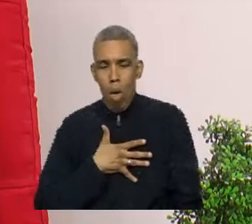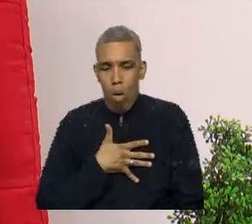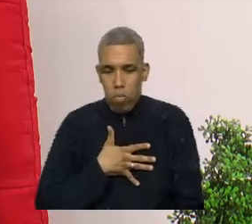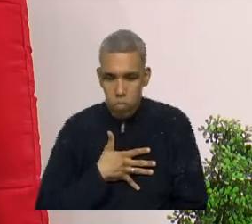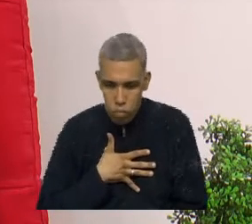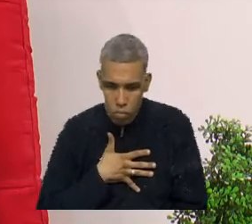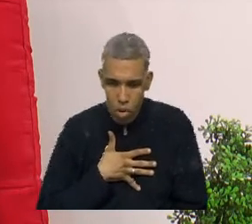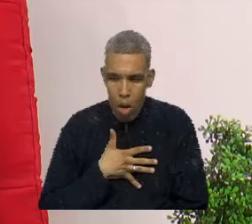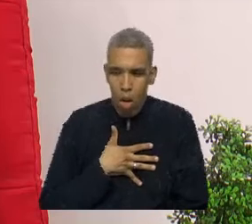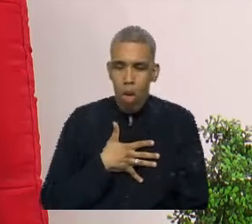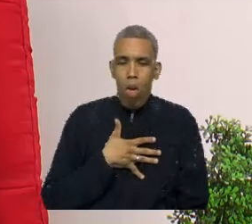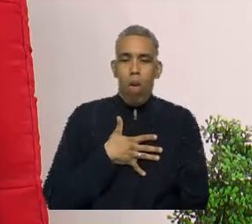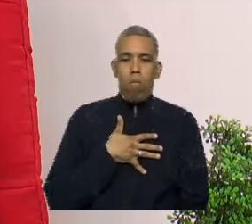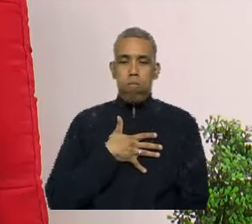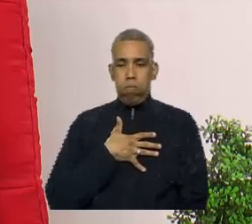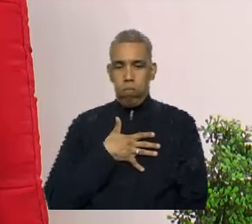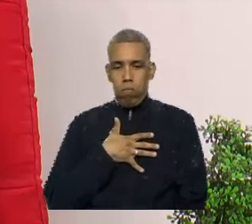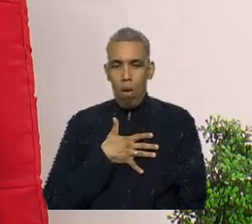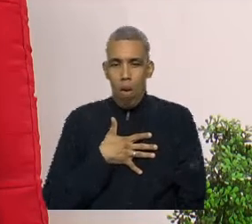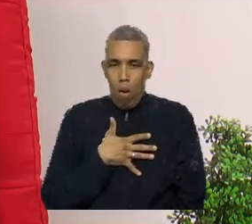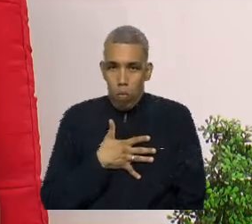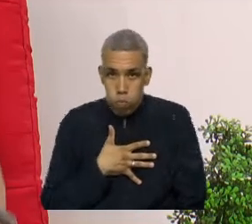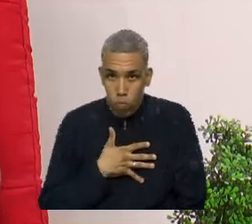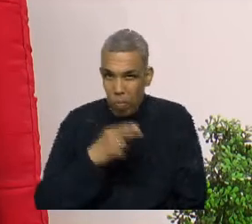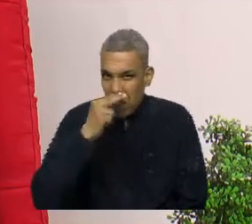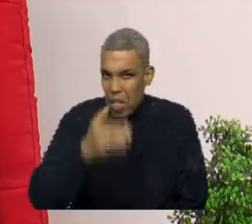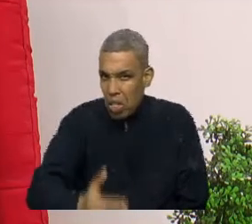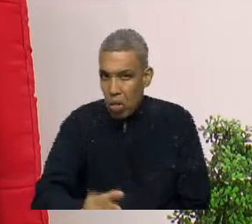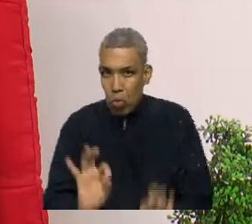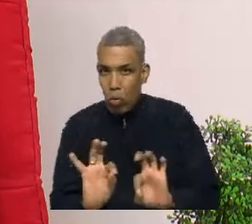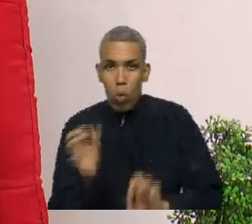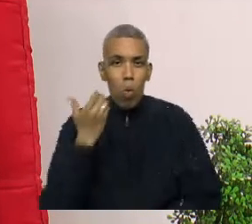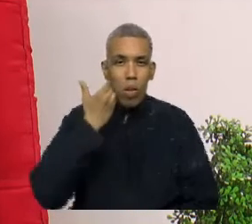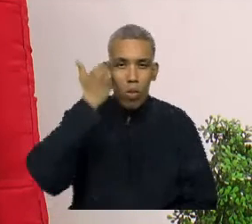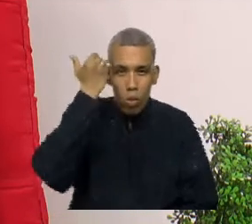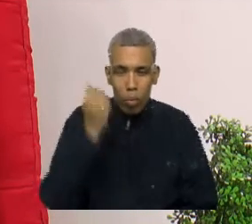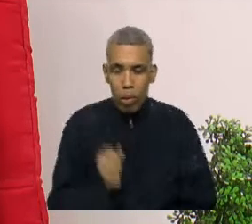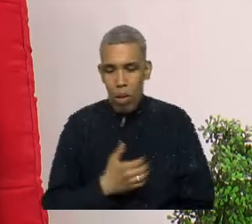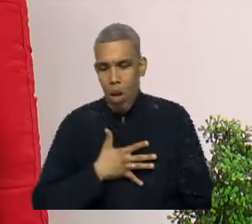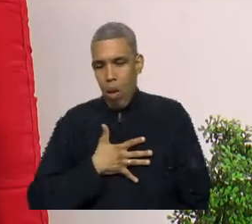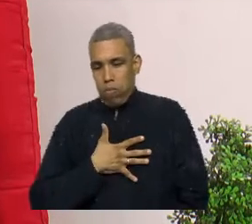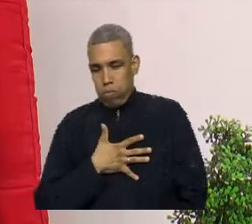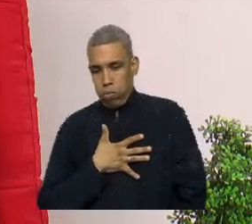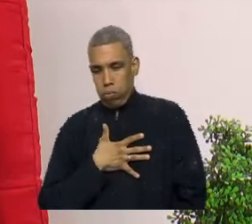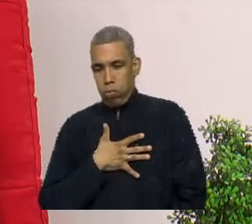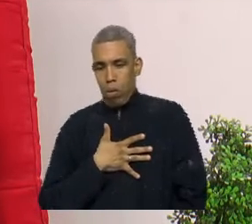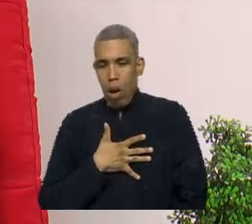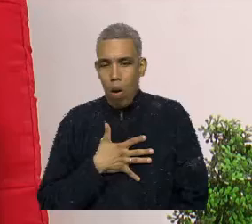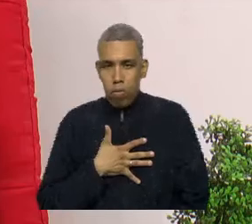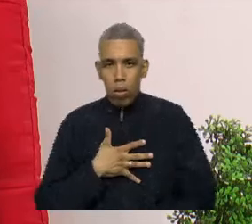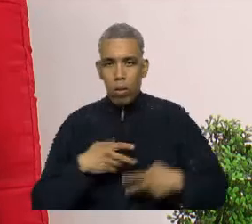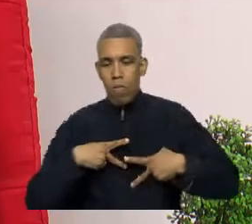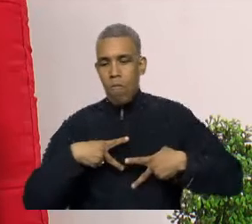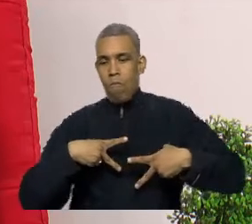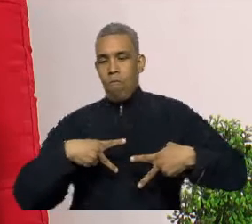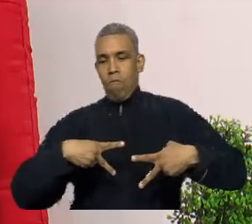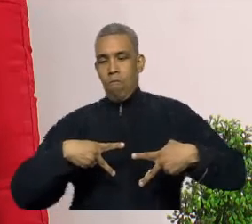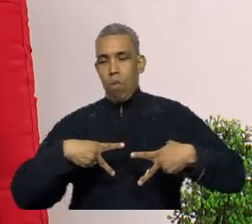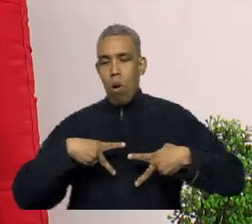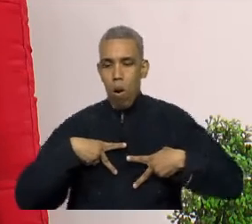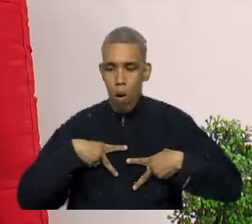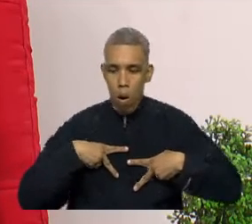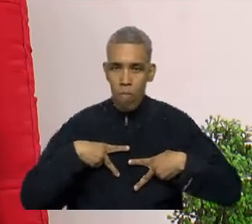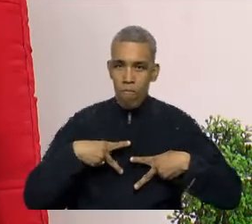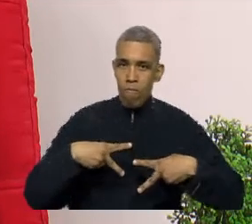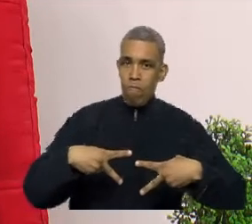dificultad, a tener un gran periodo de inspiración y expiración, o sea,